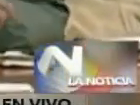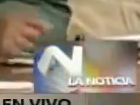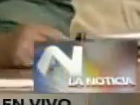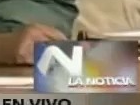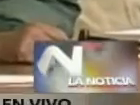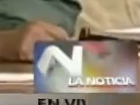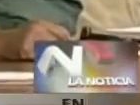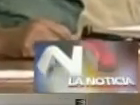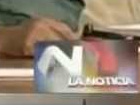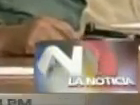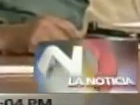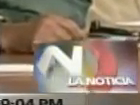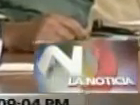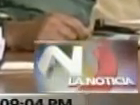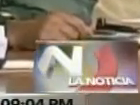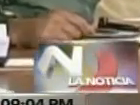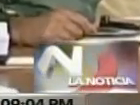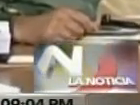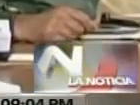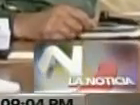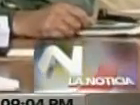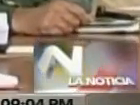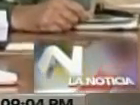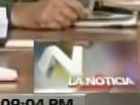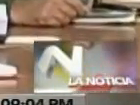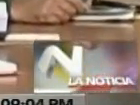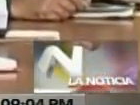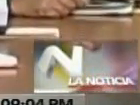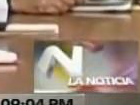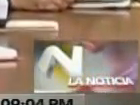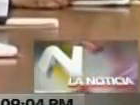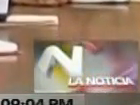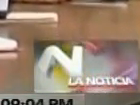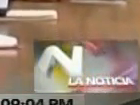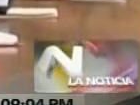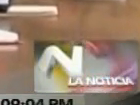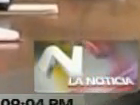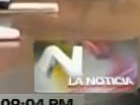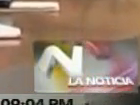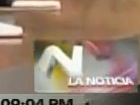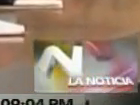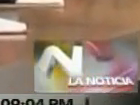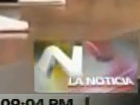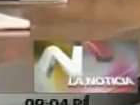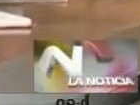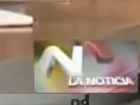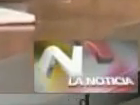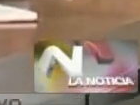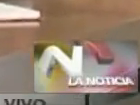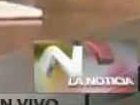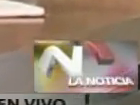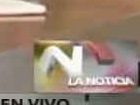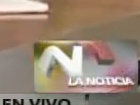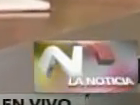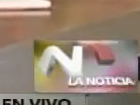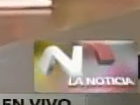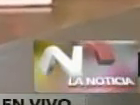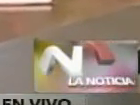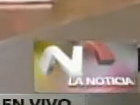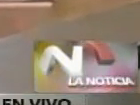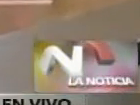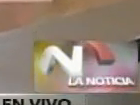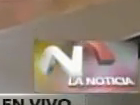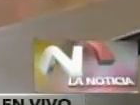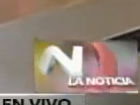resultados. Ahí no vamos ni a catarsis, ni a perder el tiempo, ni a un club de amigos. ¿No? Somos amigos y amigas y nos